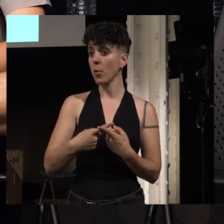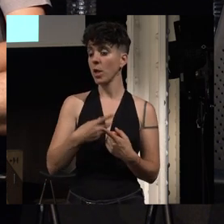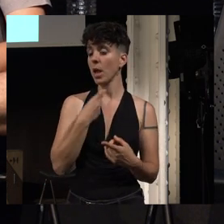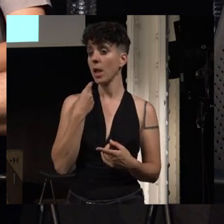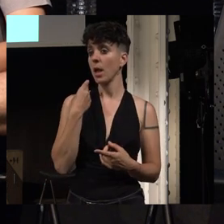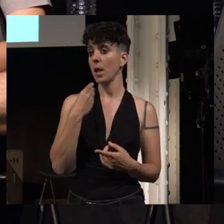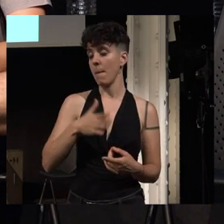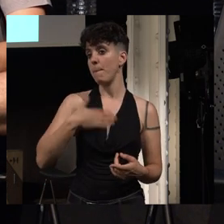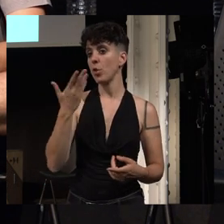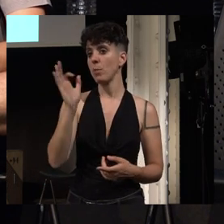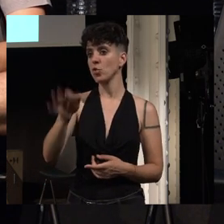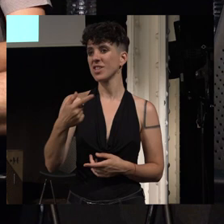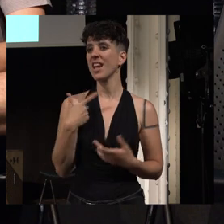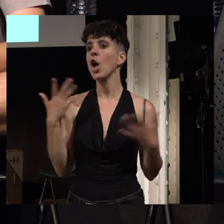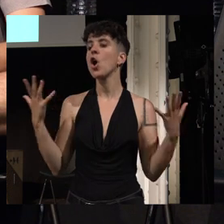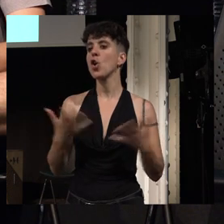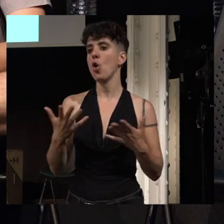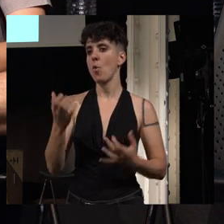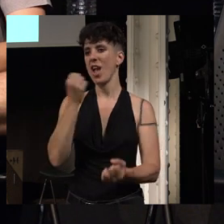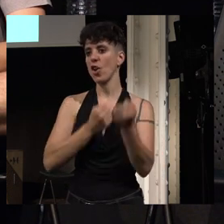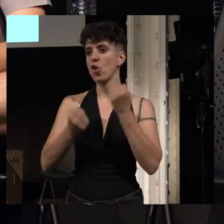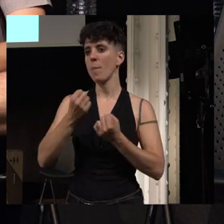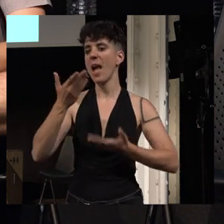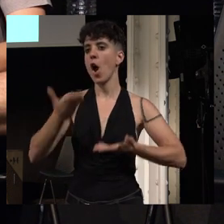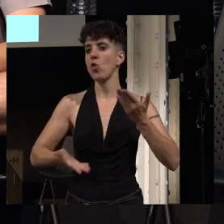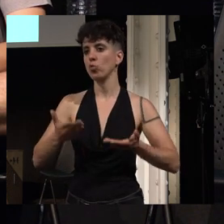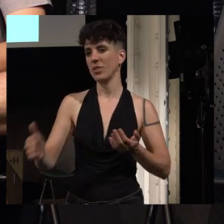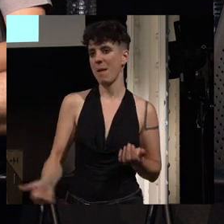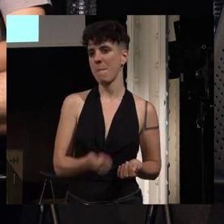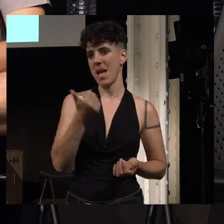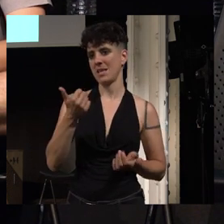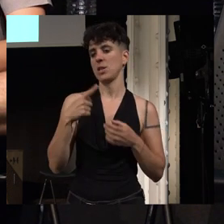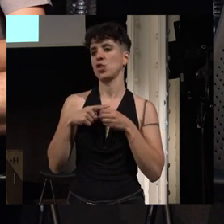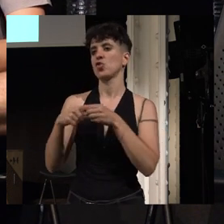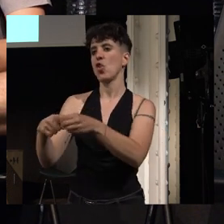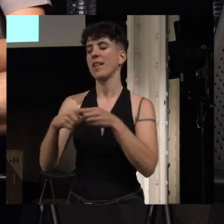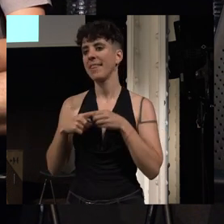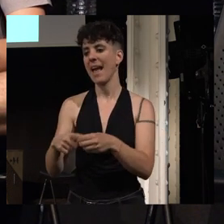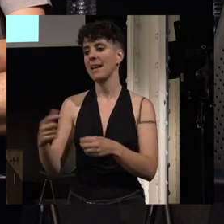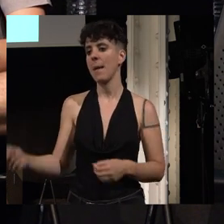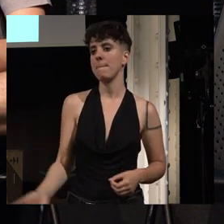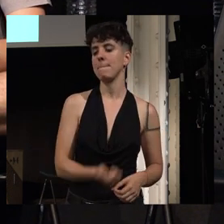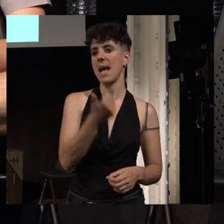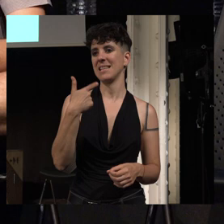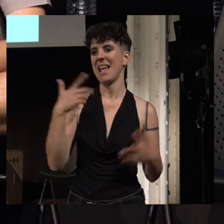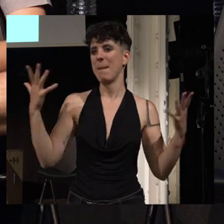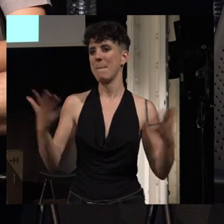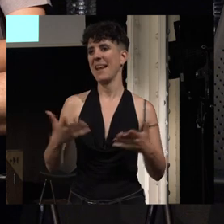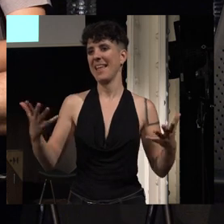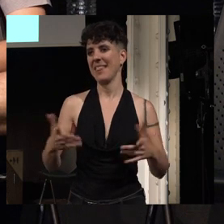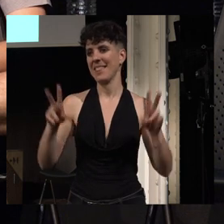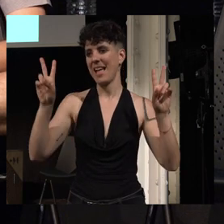manera? Pues haciendo una economía que sea mucho más justa, que sea mucho más solidaria. Haciendo que no haya la emergencia habitacional que hay en